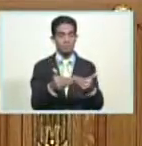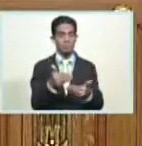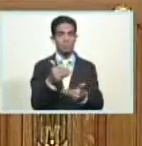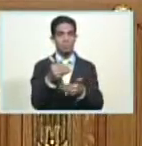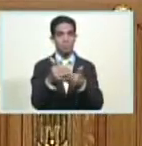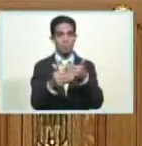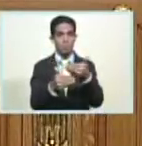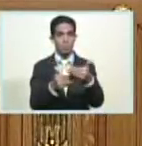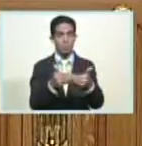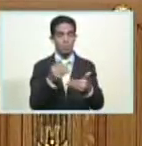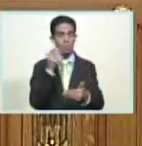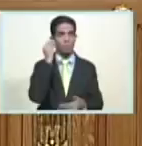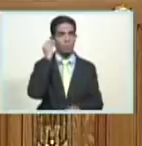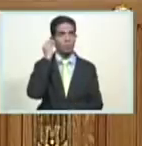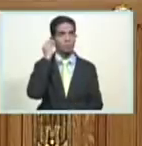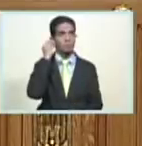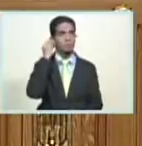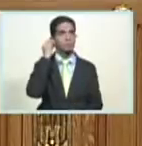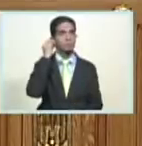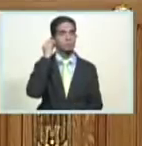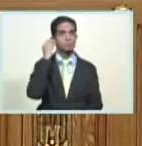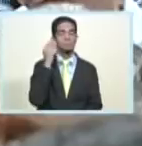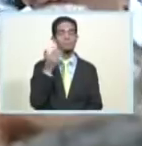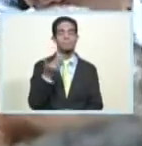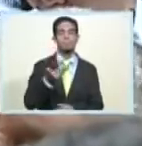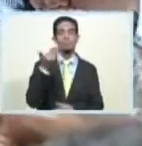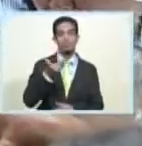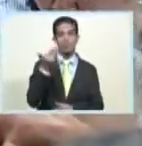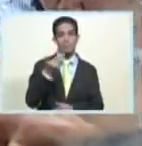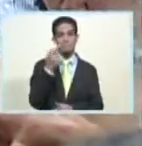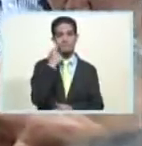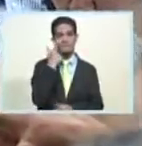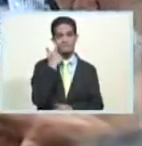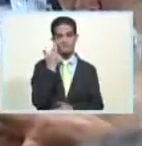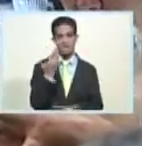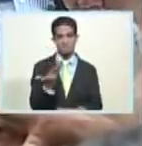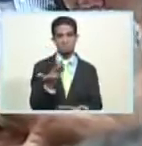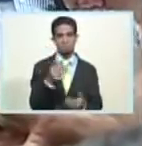constituyente, analista, es importante revisarlo,